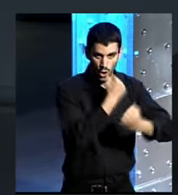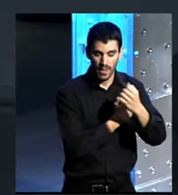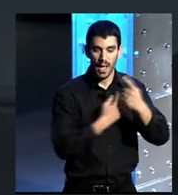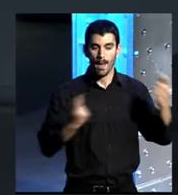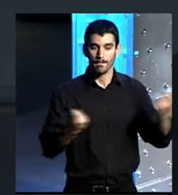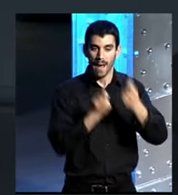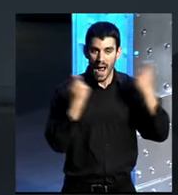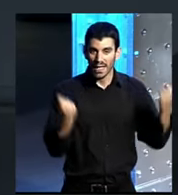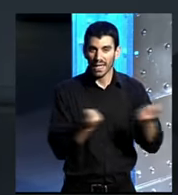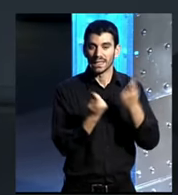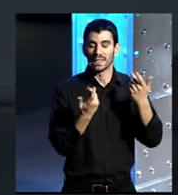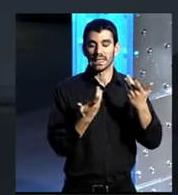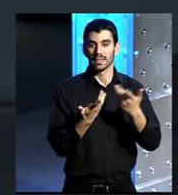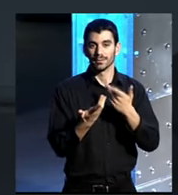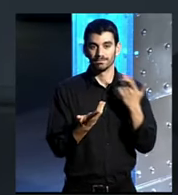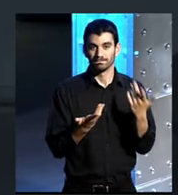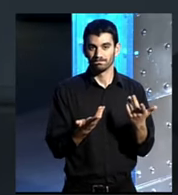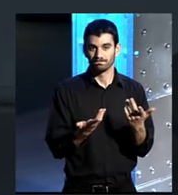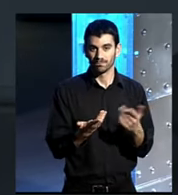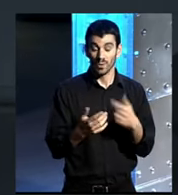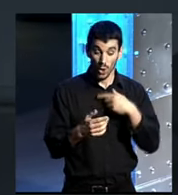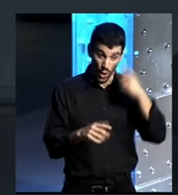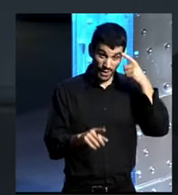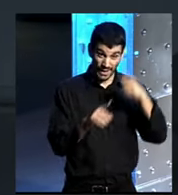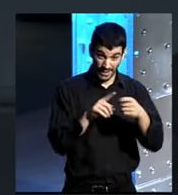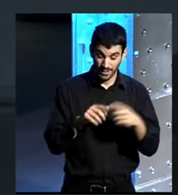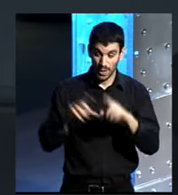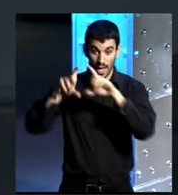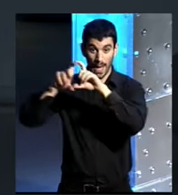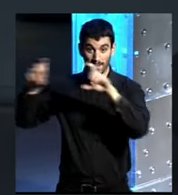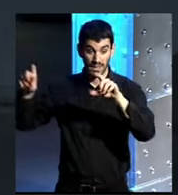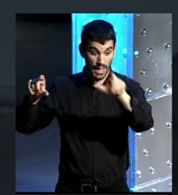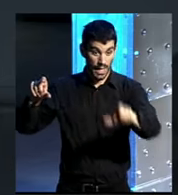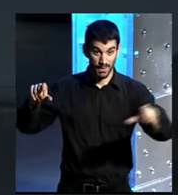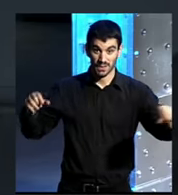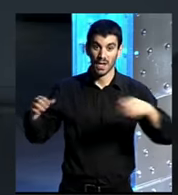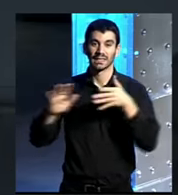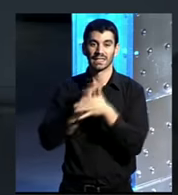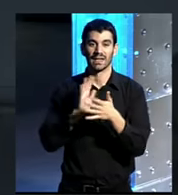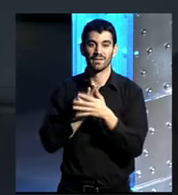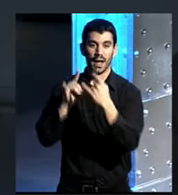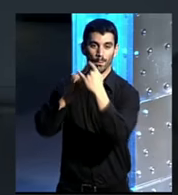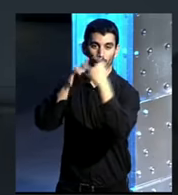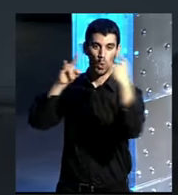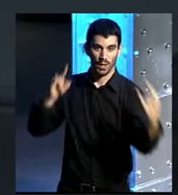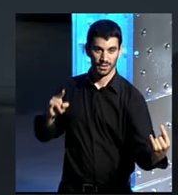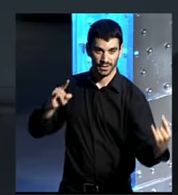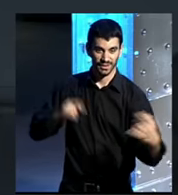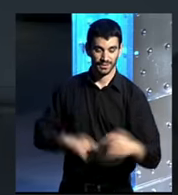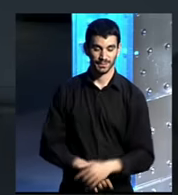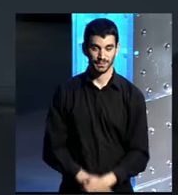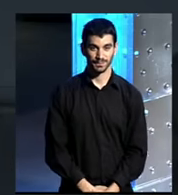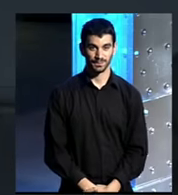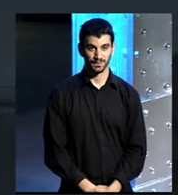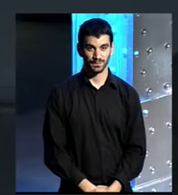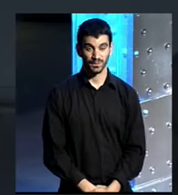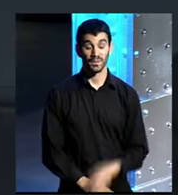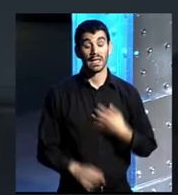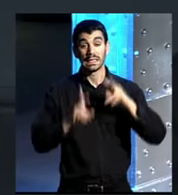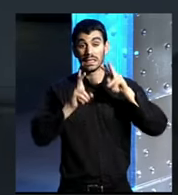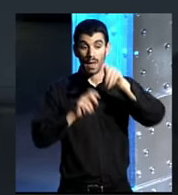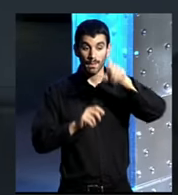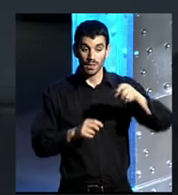para poder hacer ese puente entre la empresa y las comunidades de estos países. Y en cuanto a los donantes